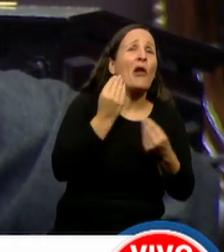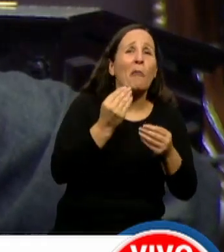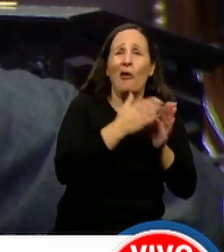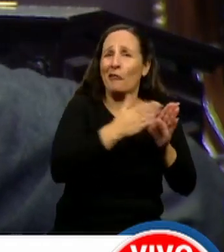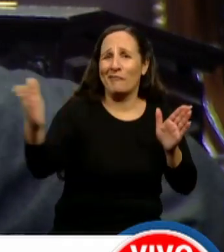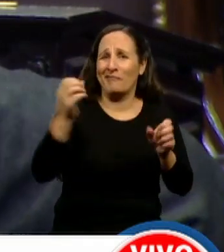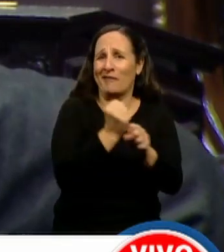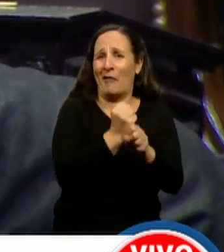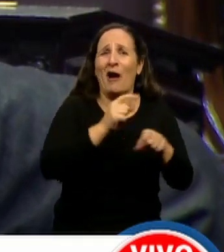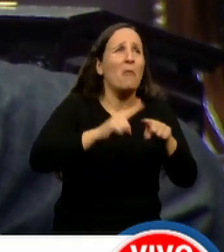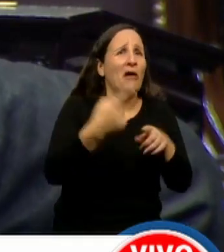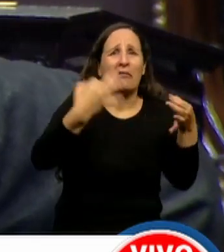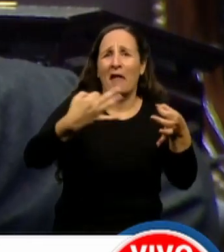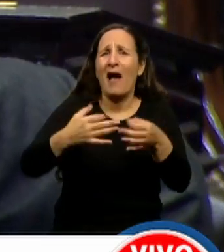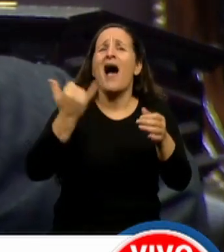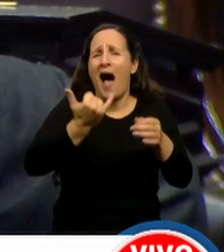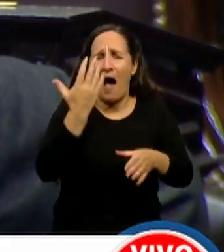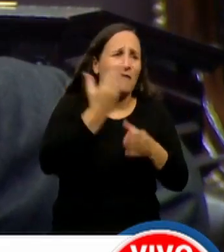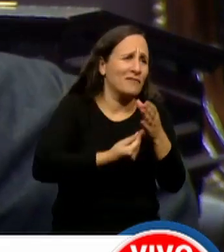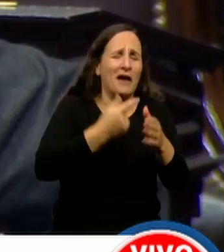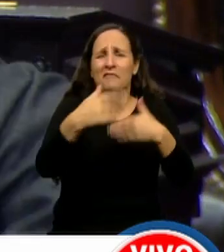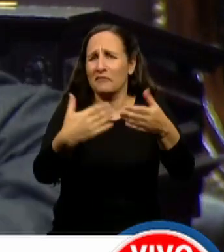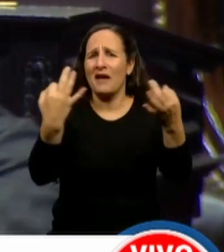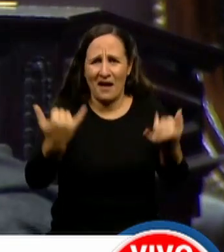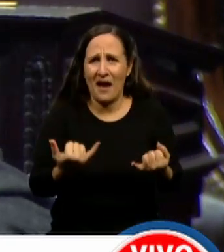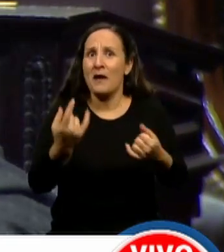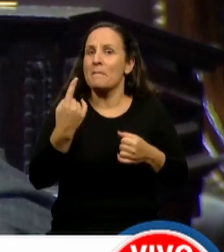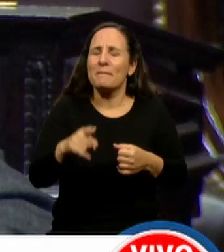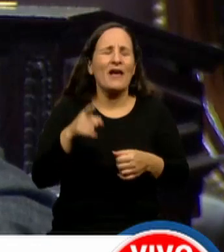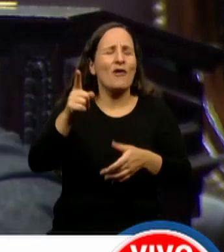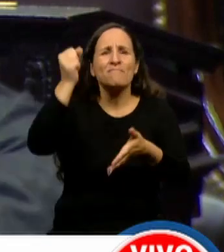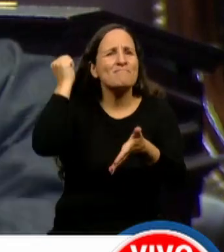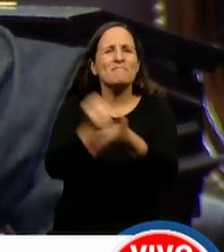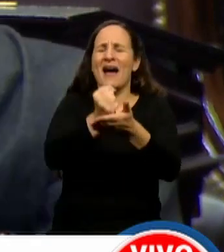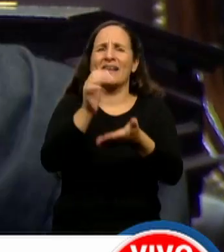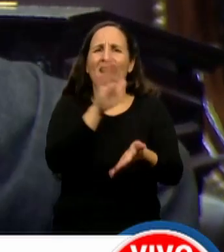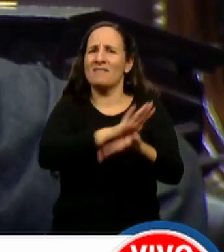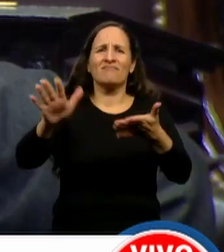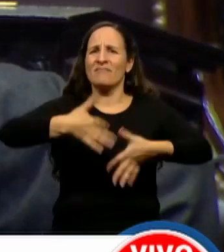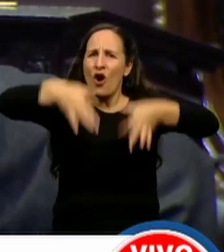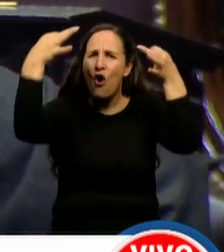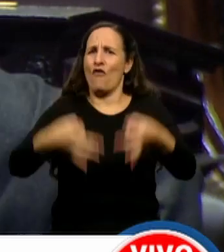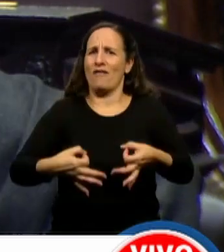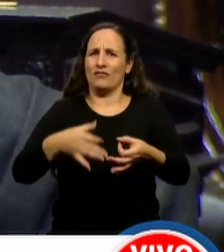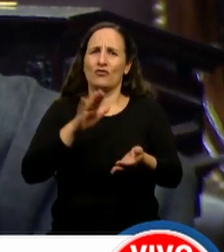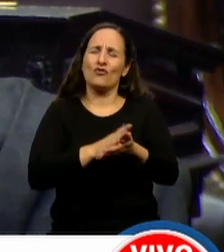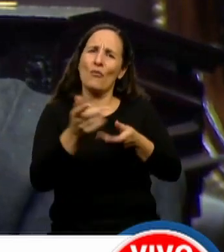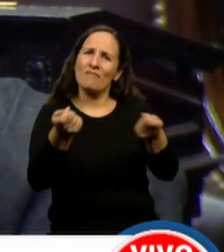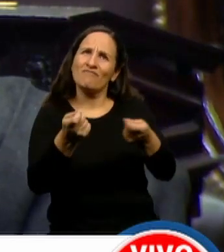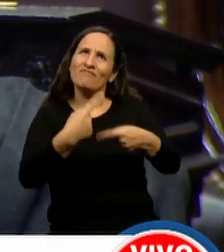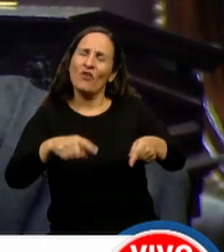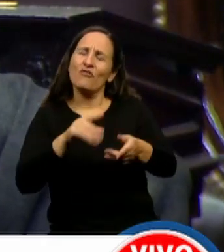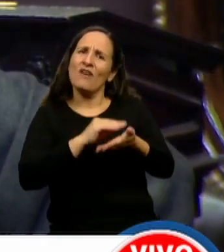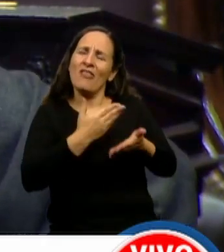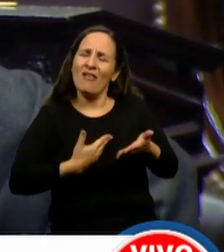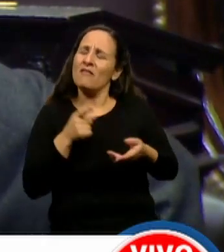aciertos y con errores como cualquier dirigente, pero con una marca indeleble de honestidad en el manejo de los recursos públicos.